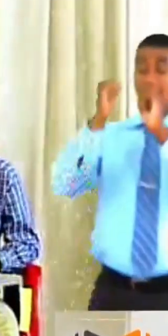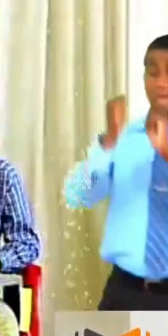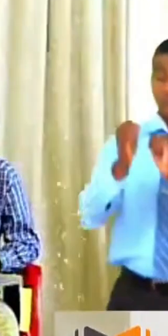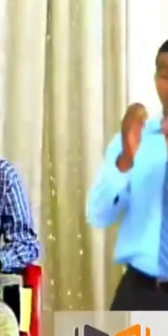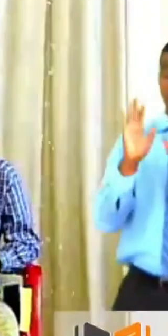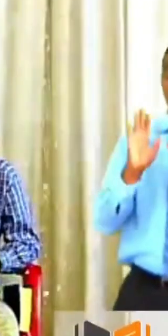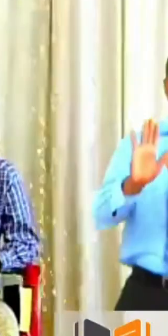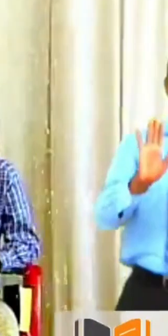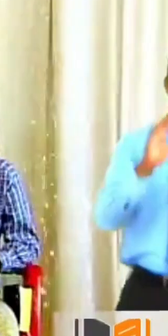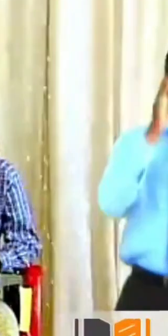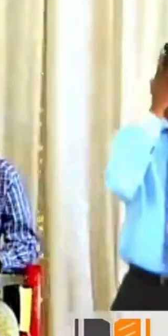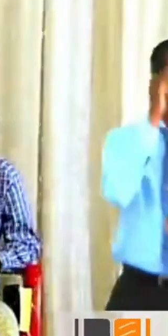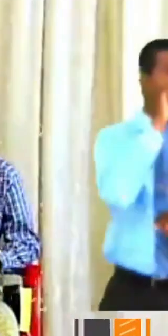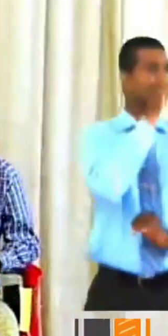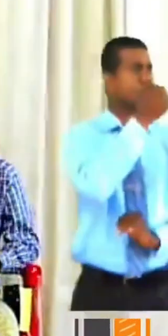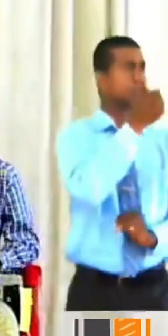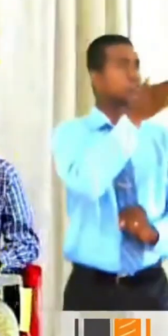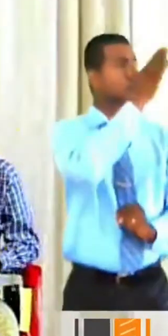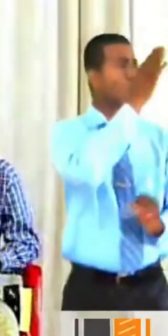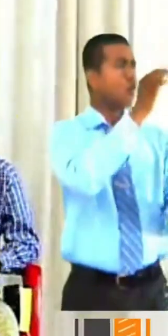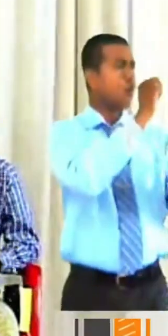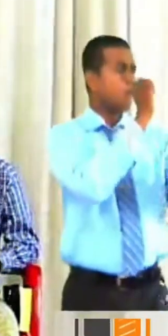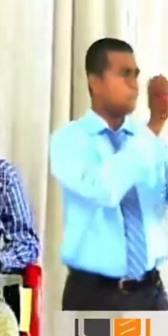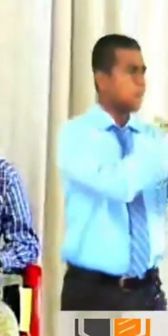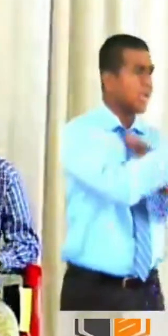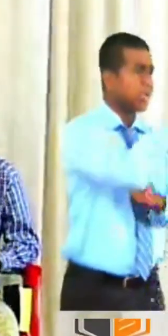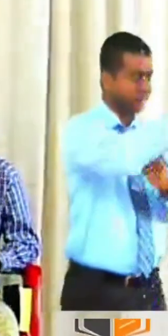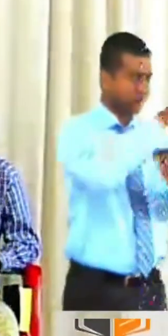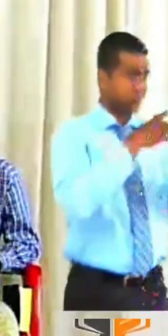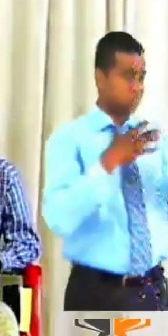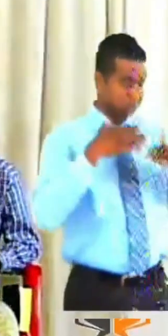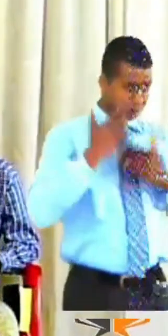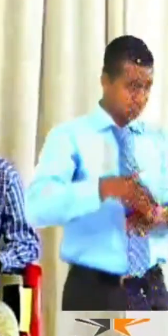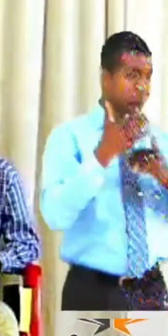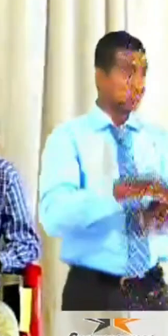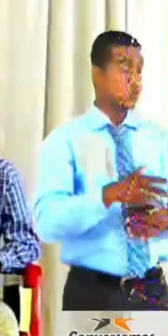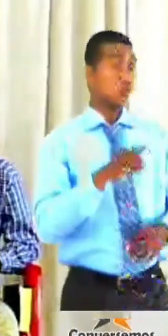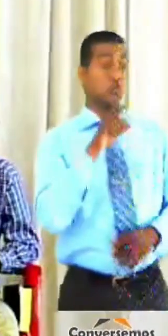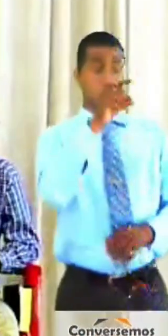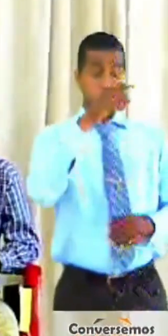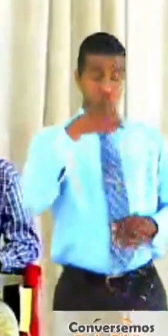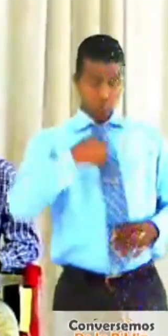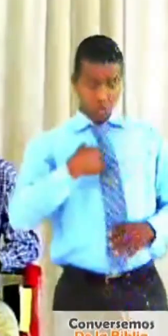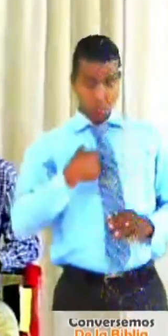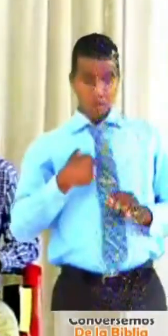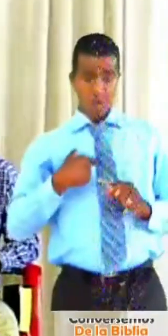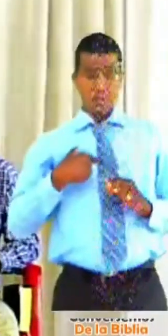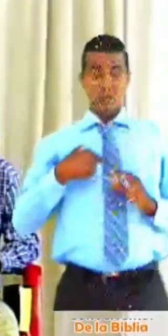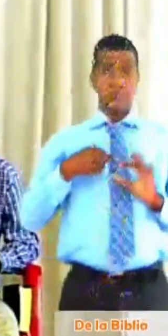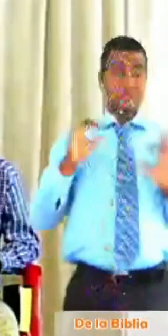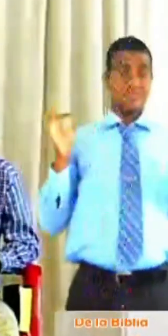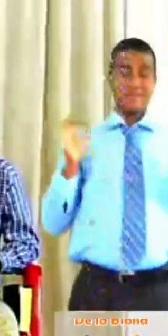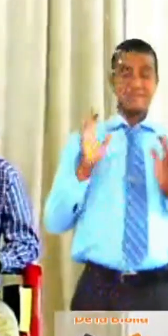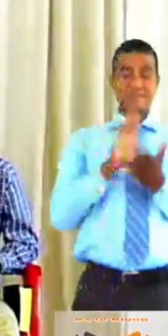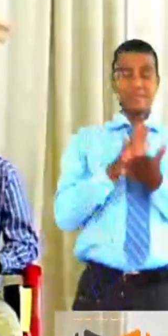hacer Dios mañana. Dios va a destruir ese ejército. Hermano, usted y yo no tenemos que hacer nada. Llévale ese problema a